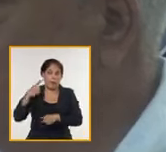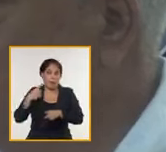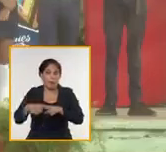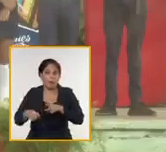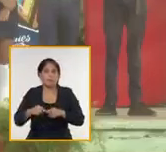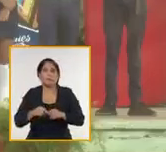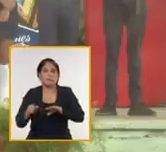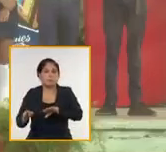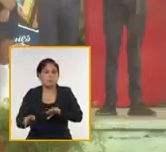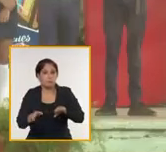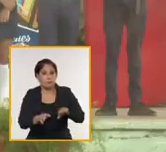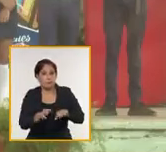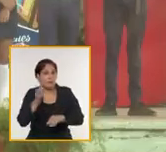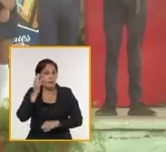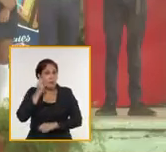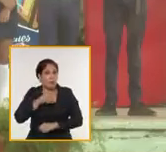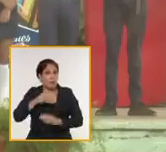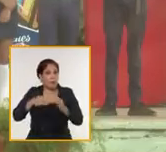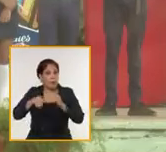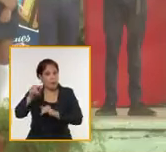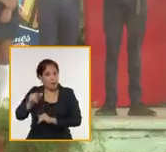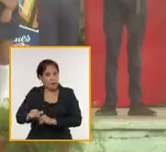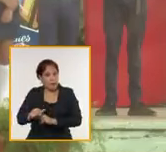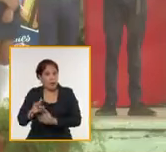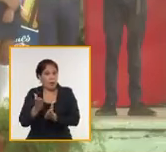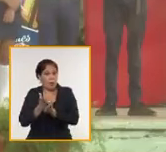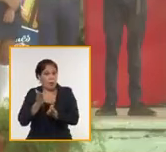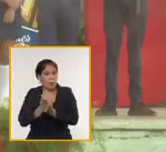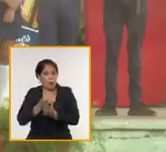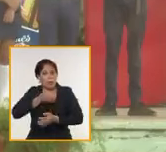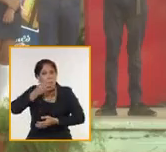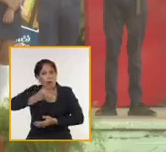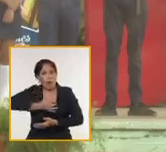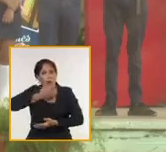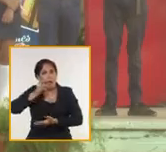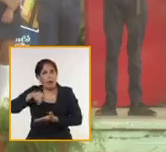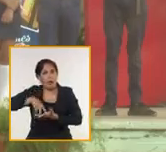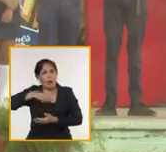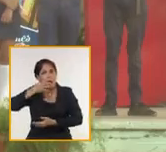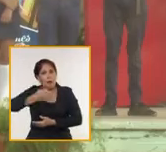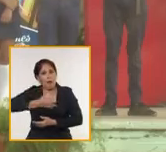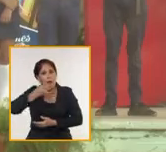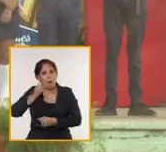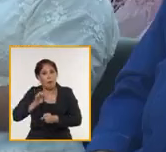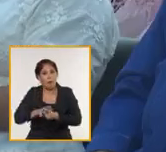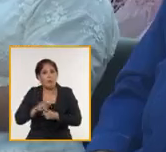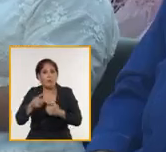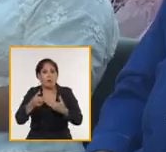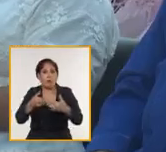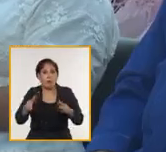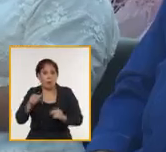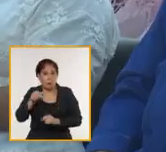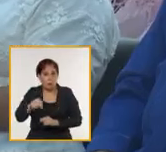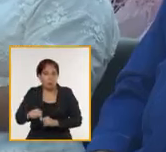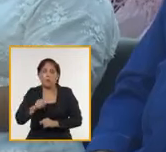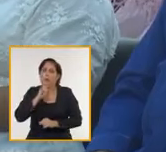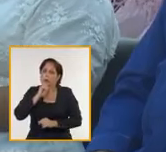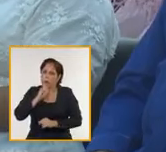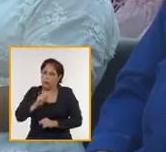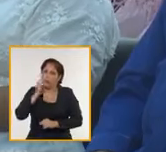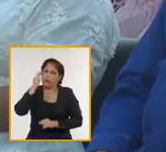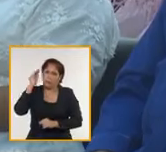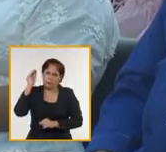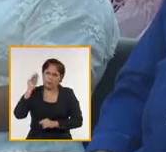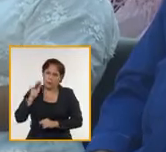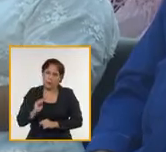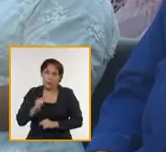palabras centrales estuvieron a cargo de la ministra de Educación, Naima Ariadne Trujillo Barreto, quien subrayó que pese a las dificultades